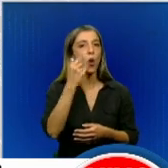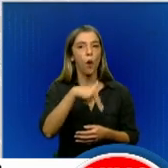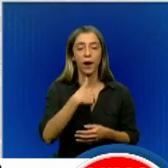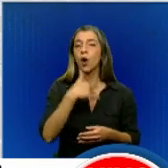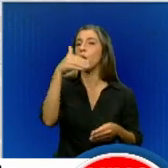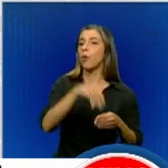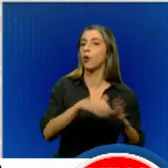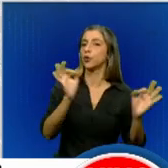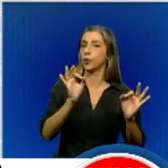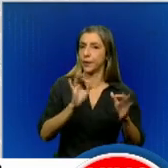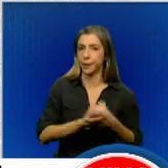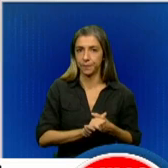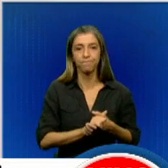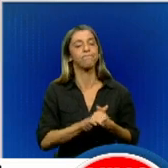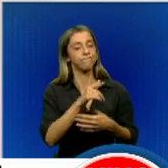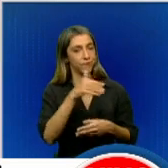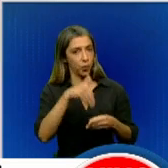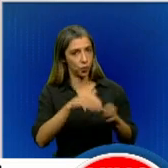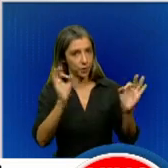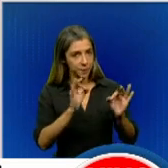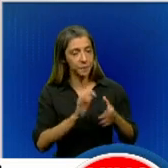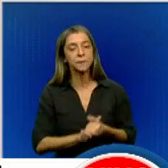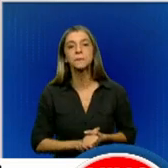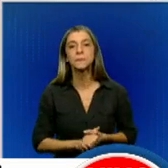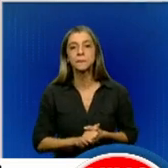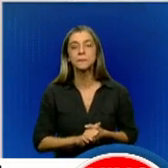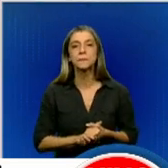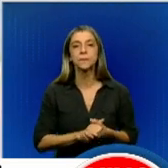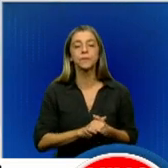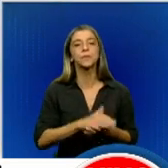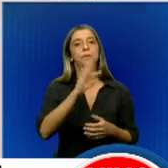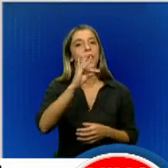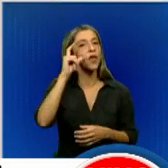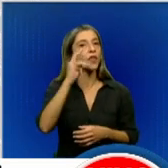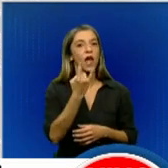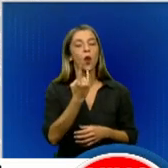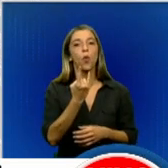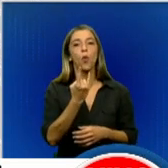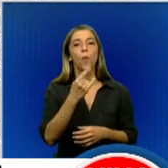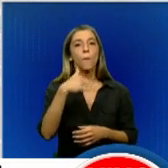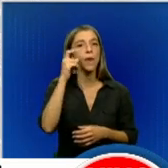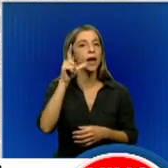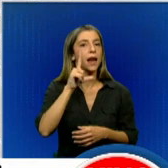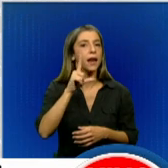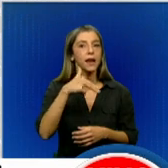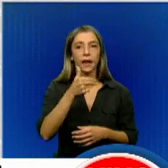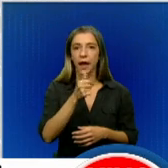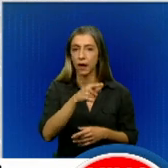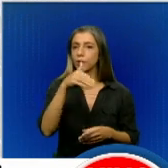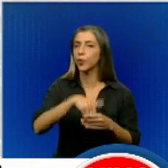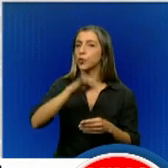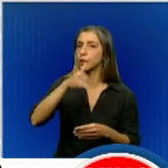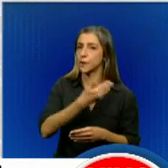tengo nuestra abstención de luz melina afirmativo